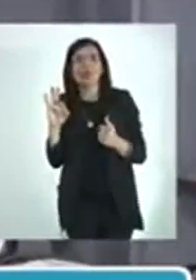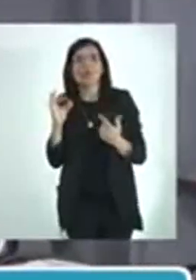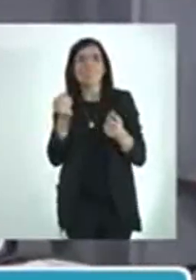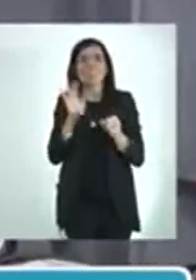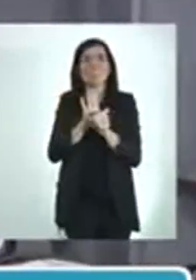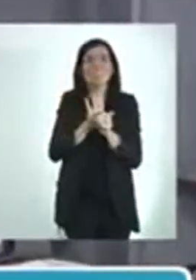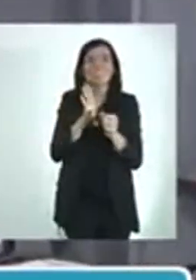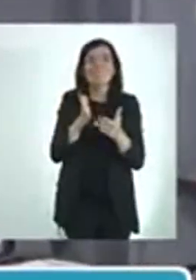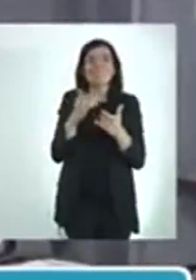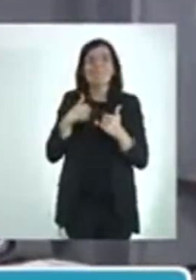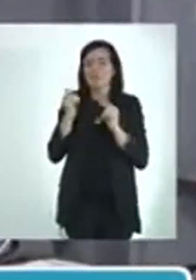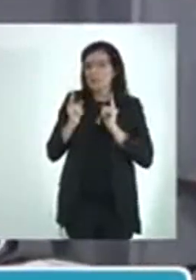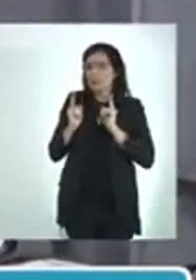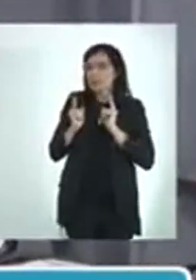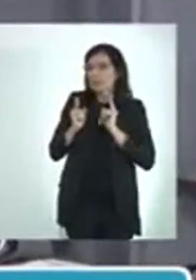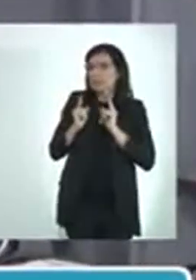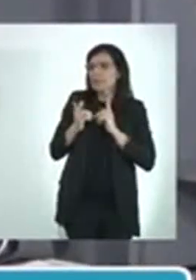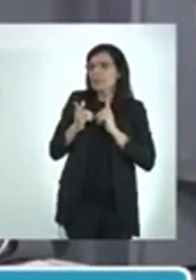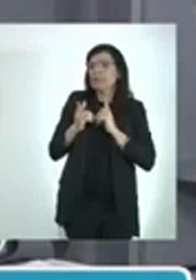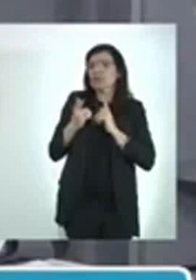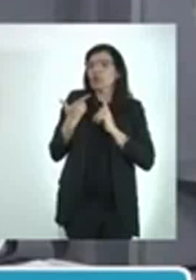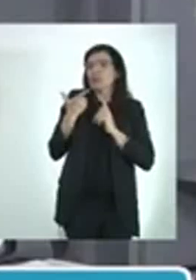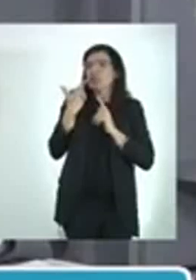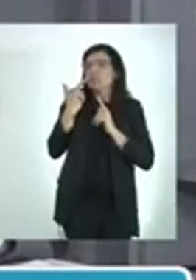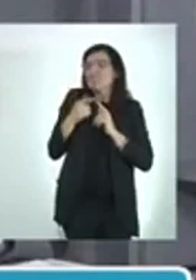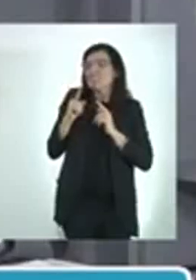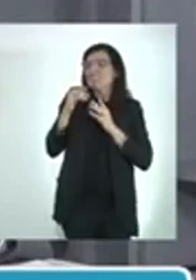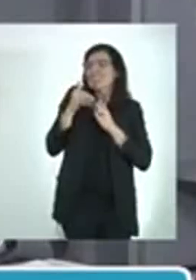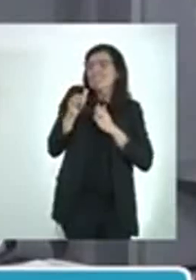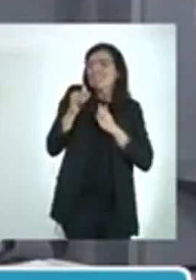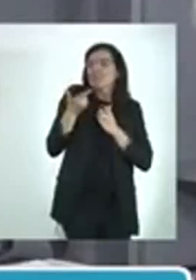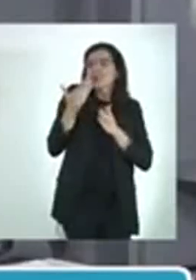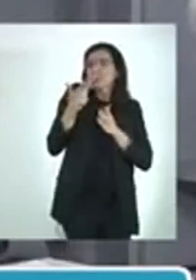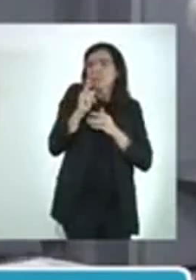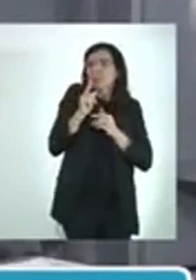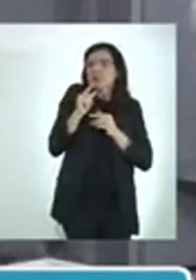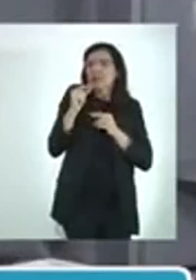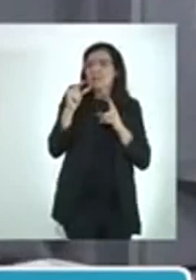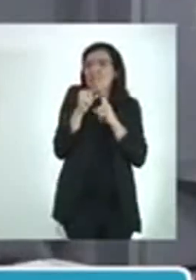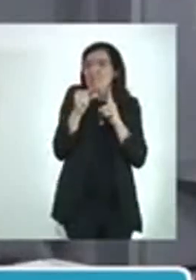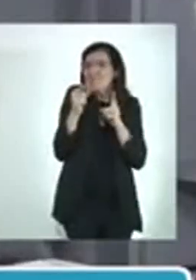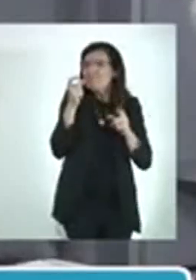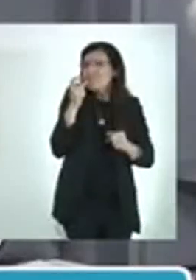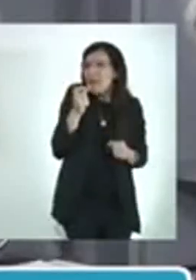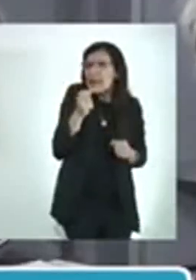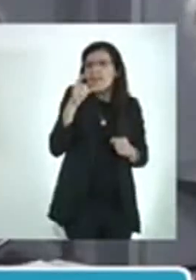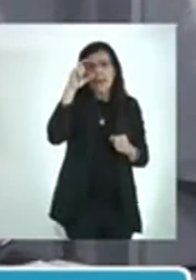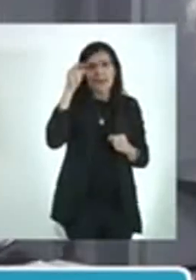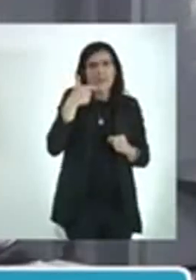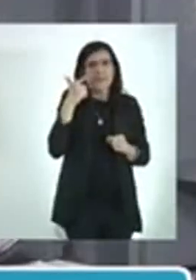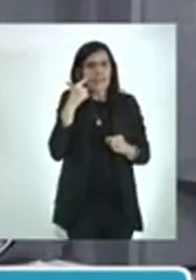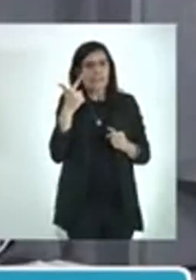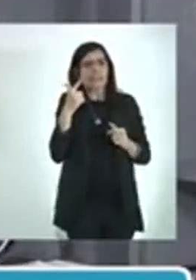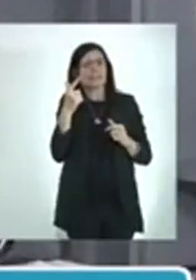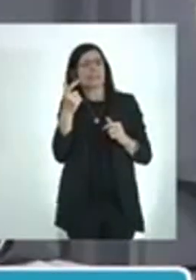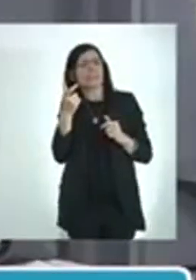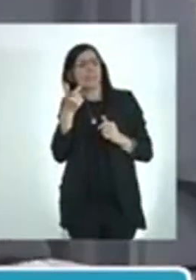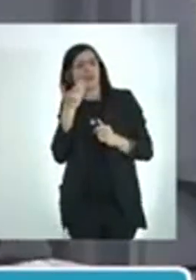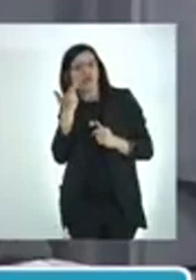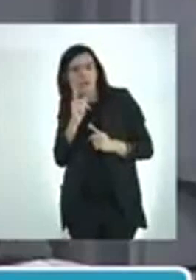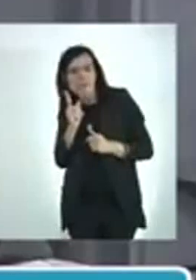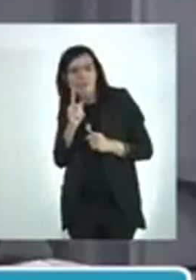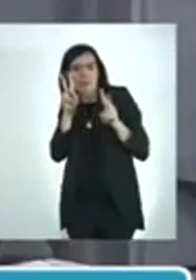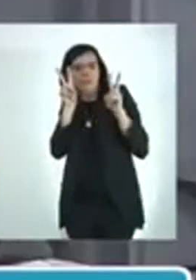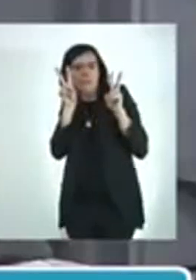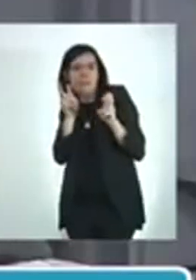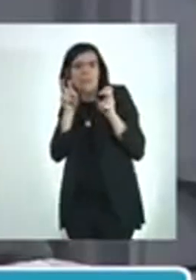desinformación también, que llevan a la comunidad a mirar hacia otros lados? Porque también la situación es esa, ¿no? Que tomamos